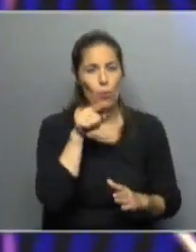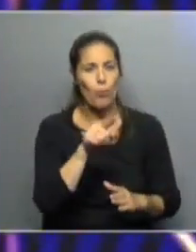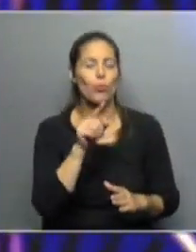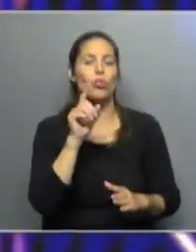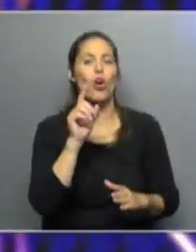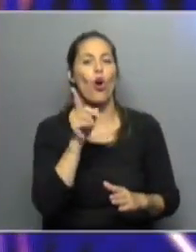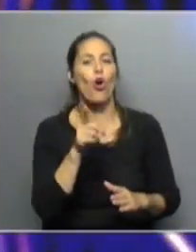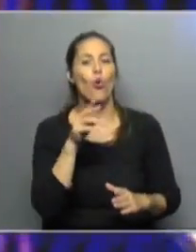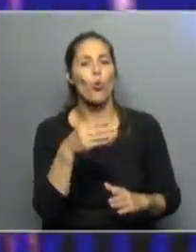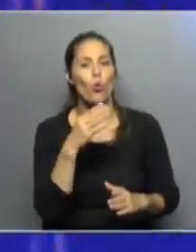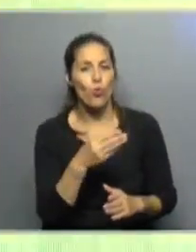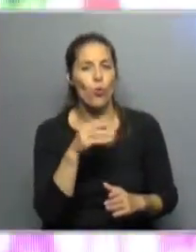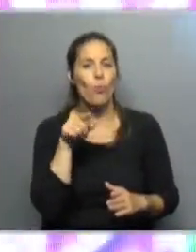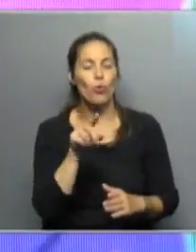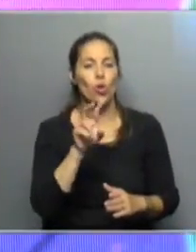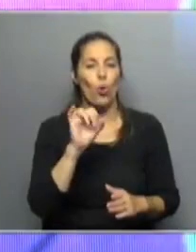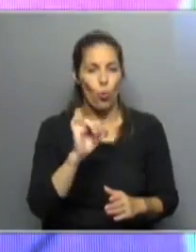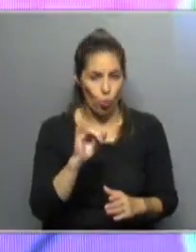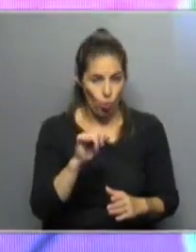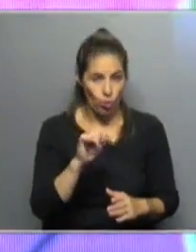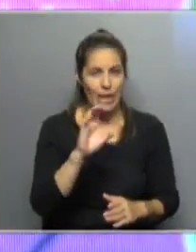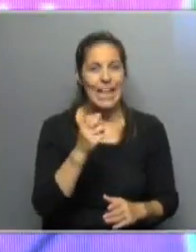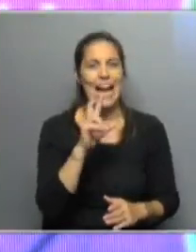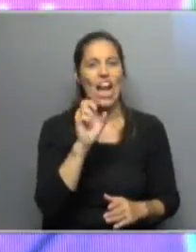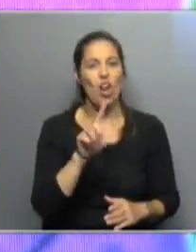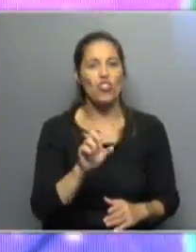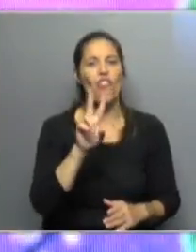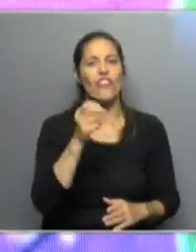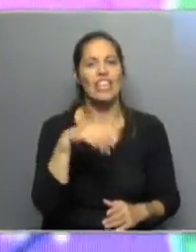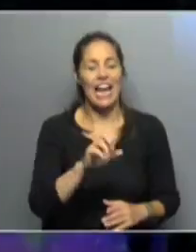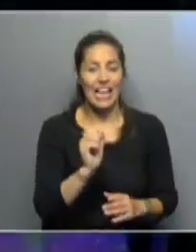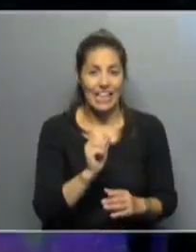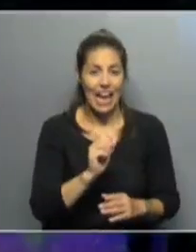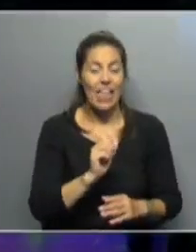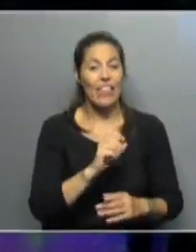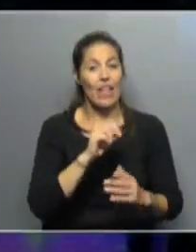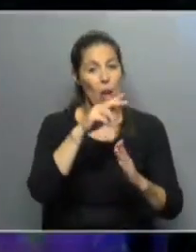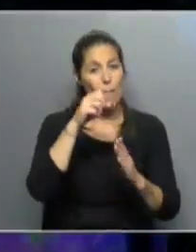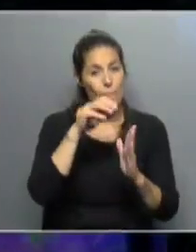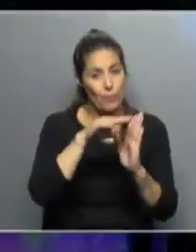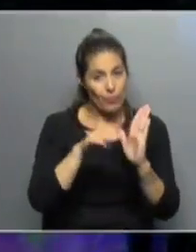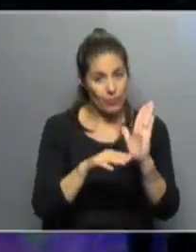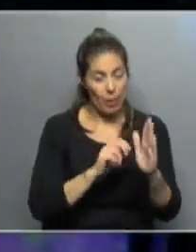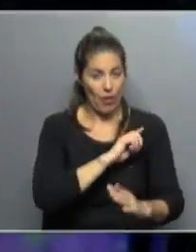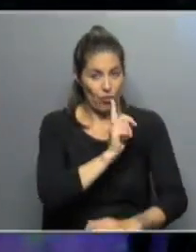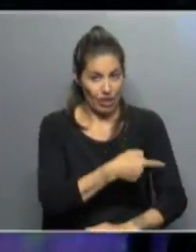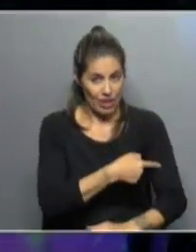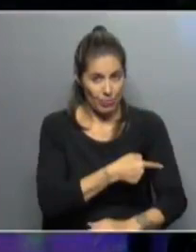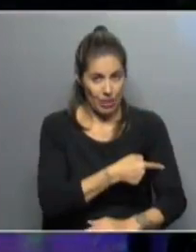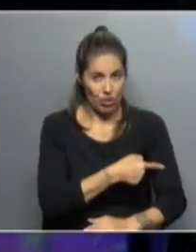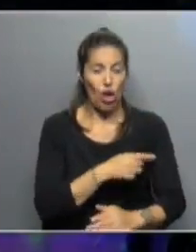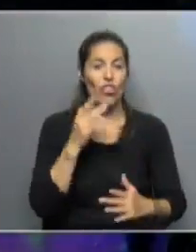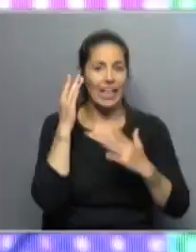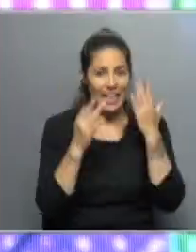montevideo.gov.uy. Carlos Viana, coordinador del Plan de Fortalecimiento de las Artes de la Intendencia de Montevideo. Bienvenido, gracias por estar. Muchas gracias a ustedes por